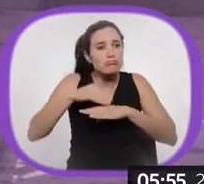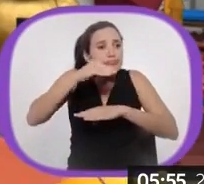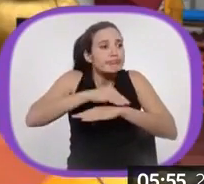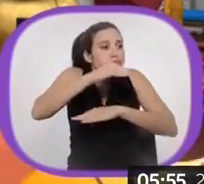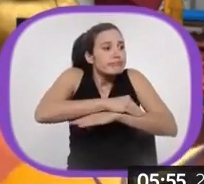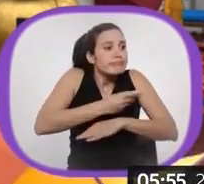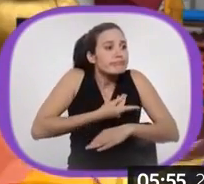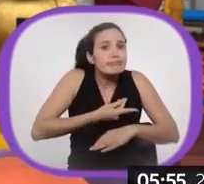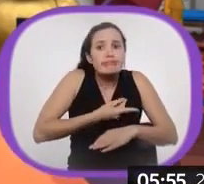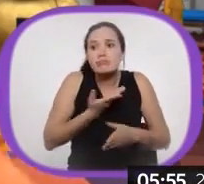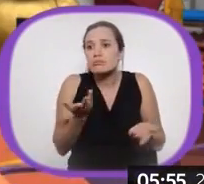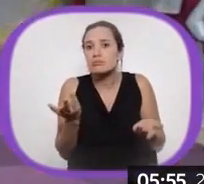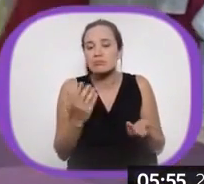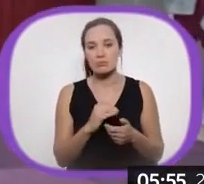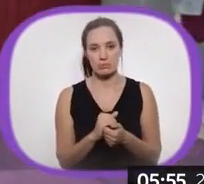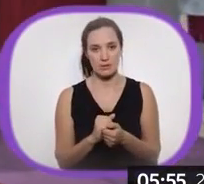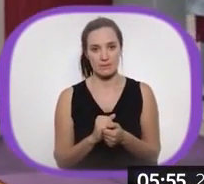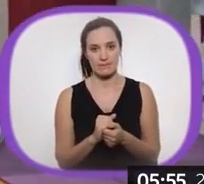Codos.